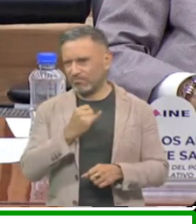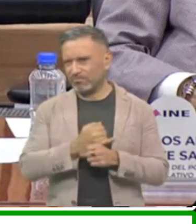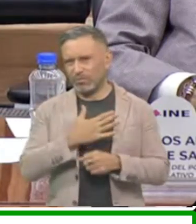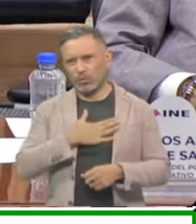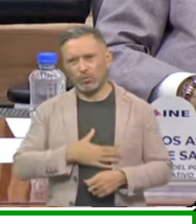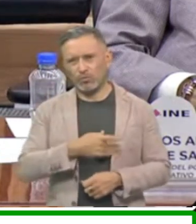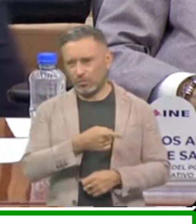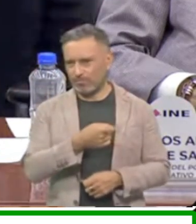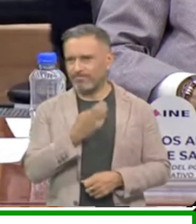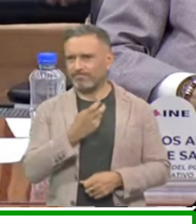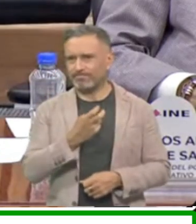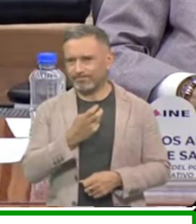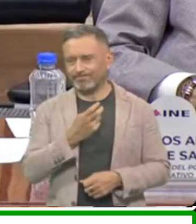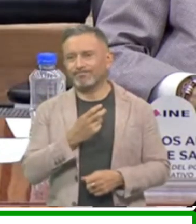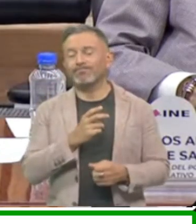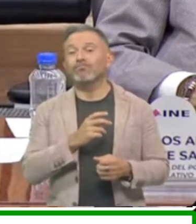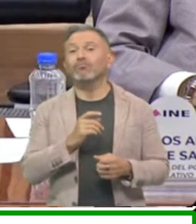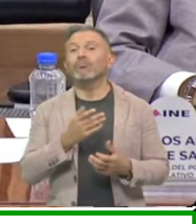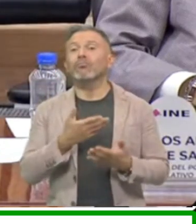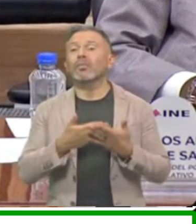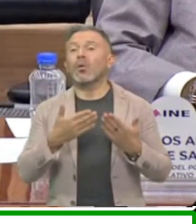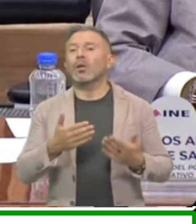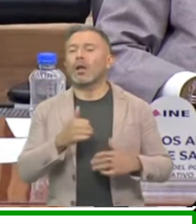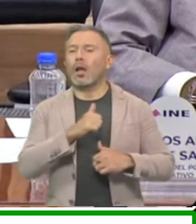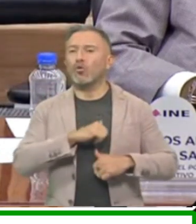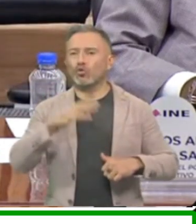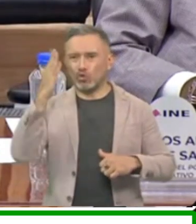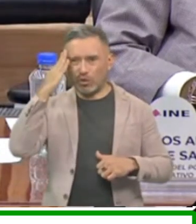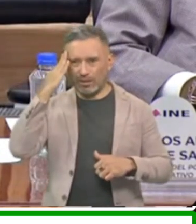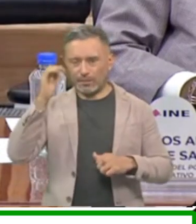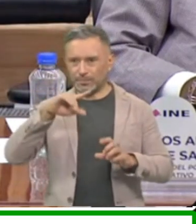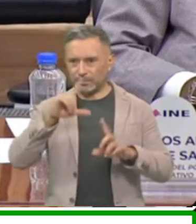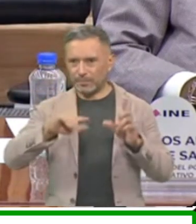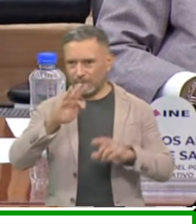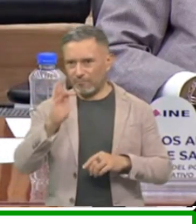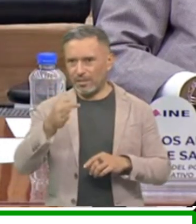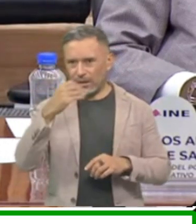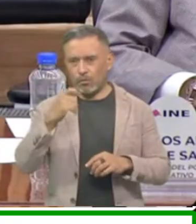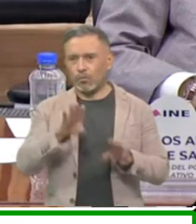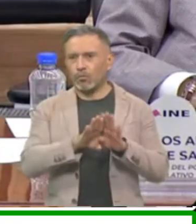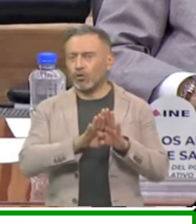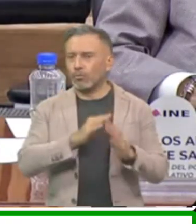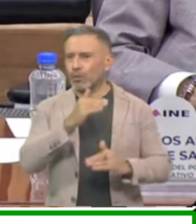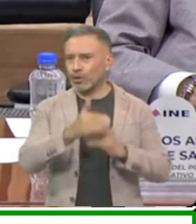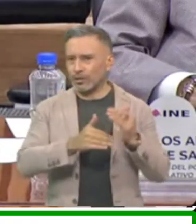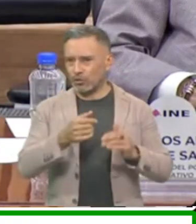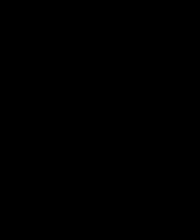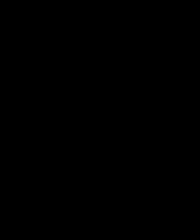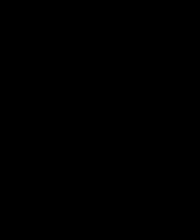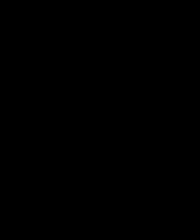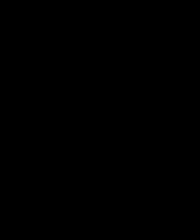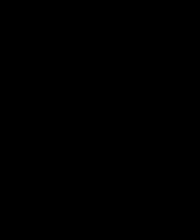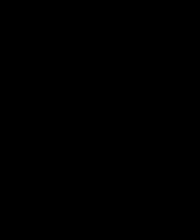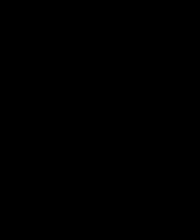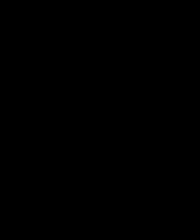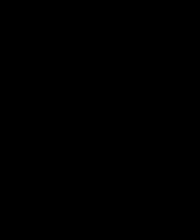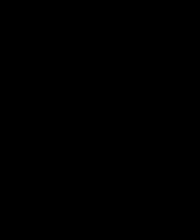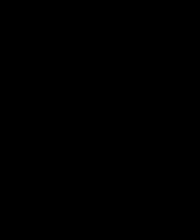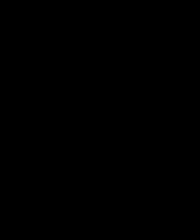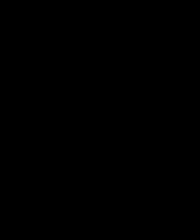esas aseveraciones en una autoridad que a nivel federal desarrolló un proceso adecuado. Gracias, presidenta.